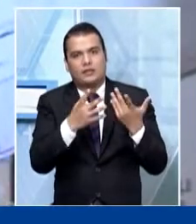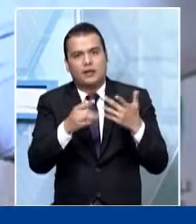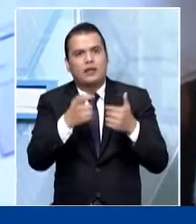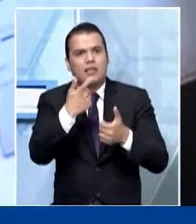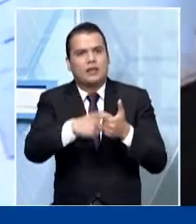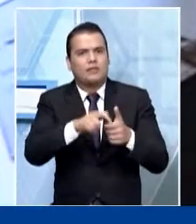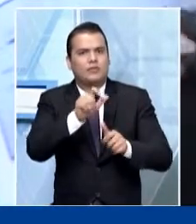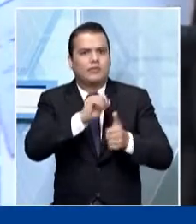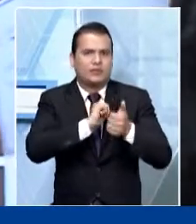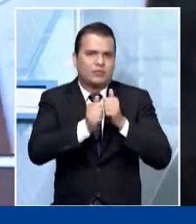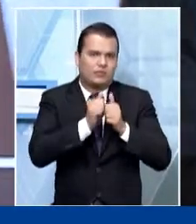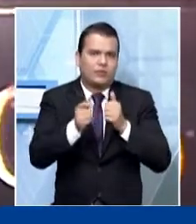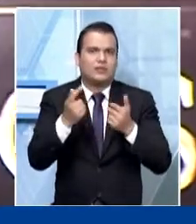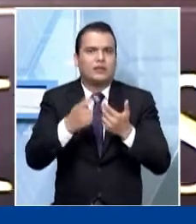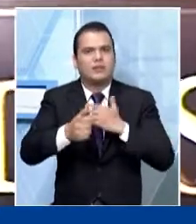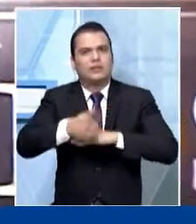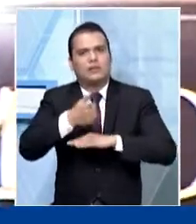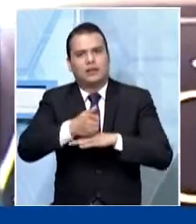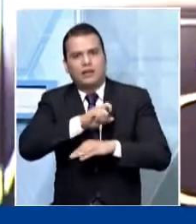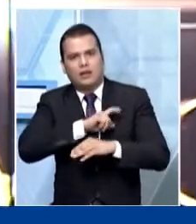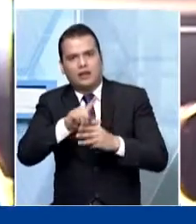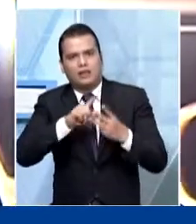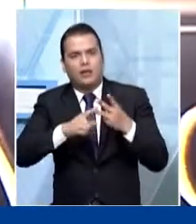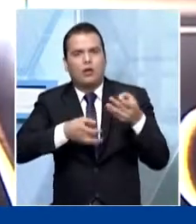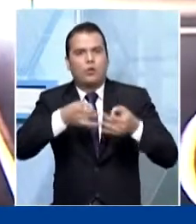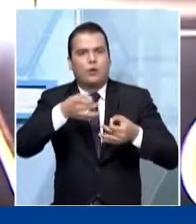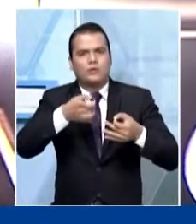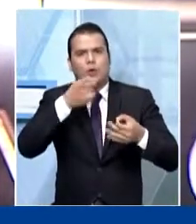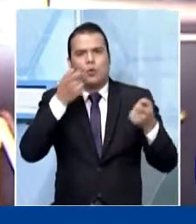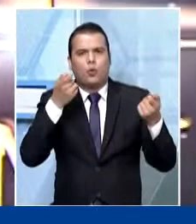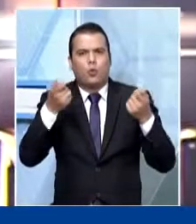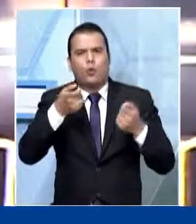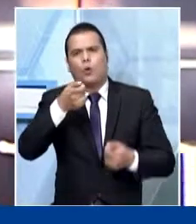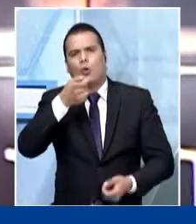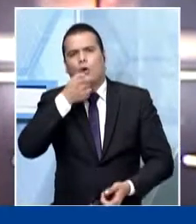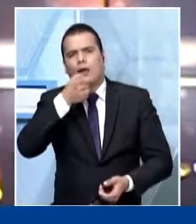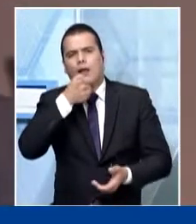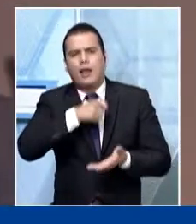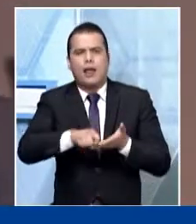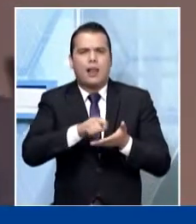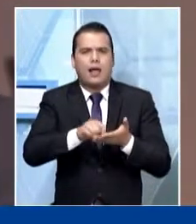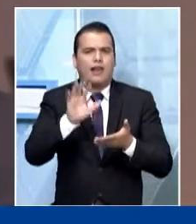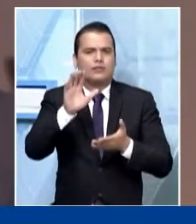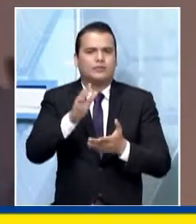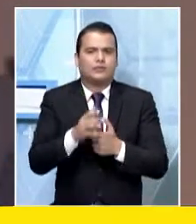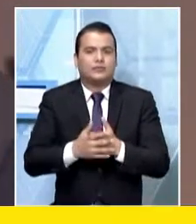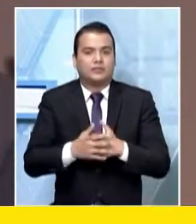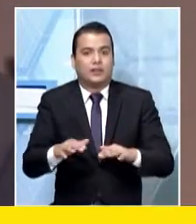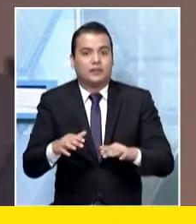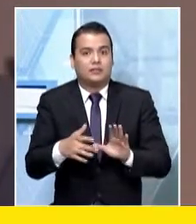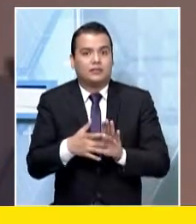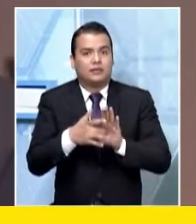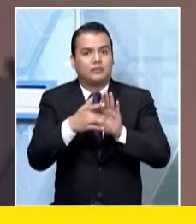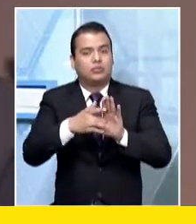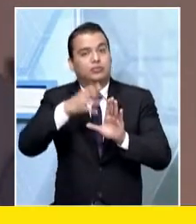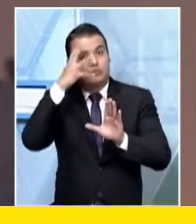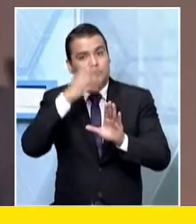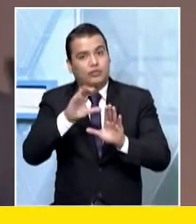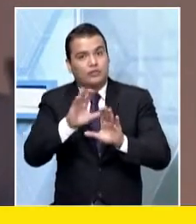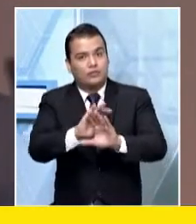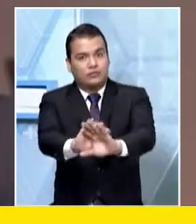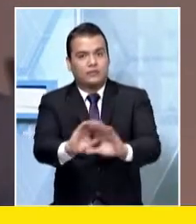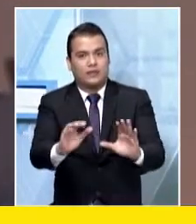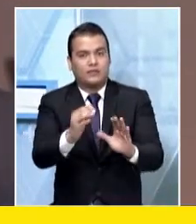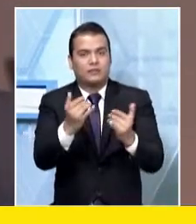dirigentes jueces árbitros entrenadores y periodistas de cani es una gala muy bonita porque en